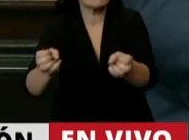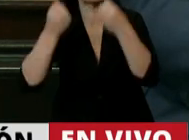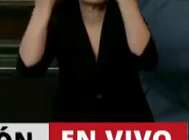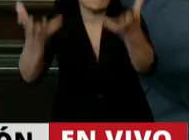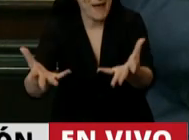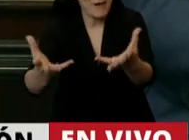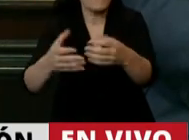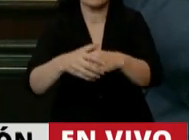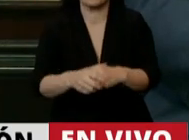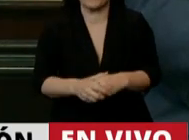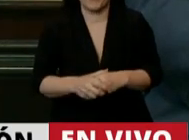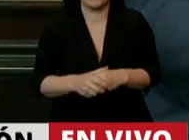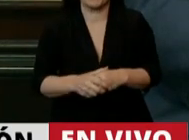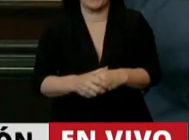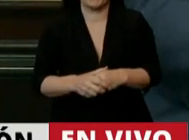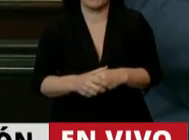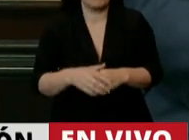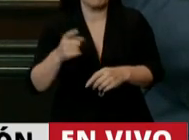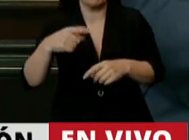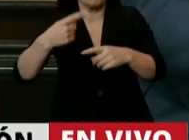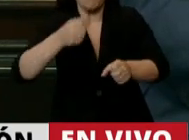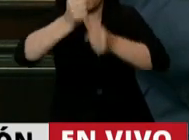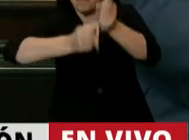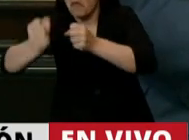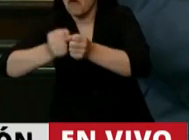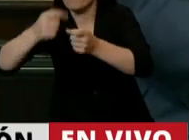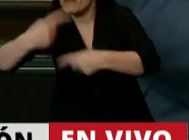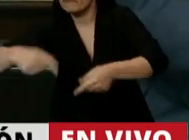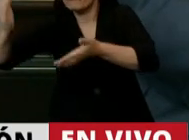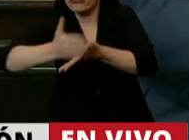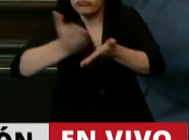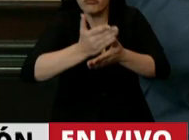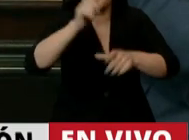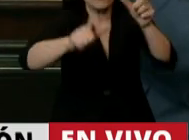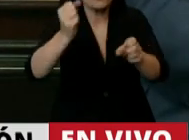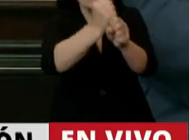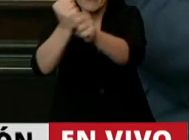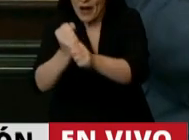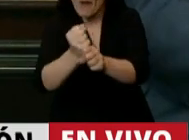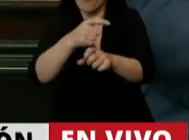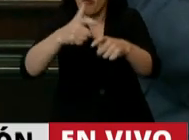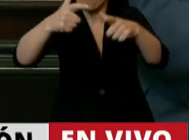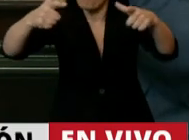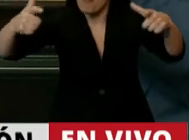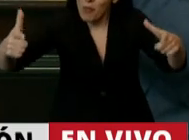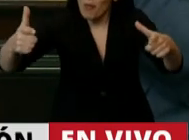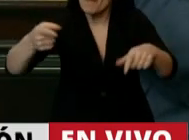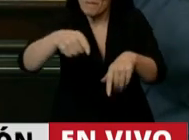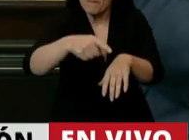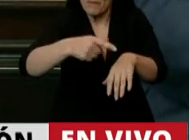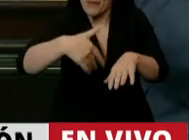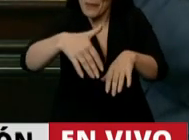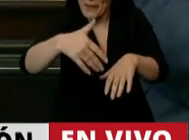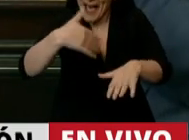recuperación de gran parte del aparato productivo de la Argentina, del empleo. Pero también va a ser el momento